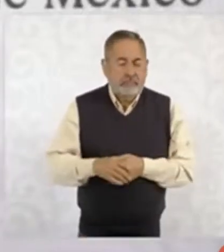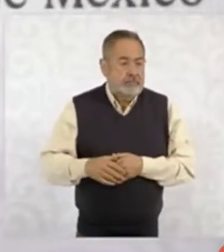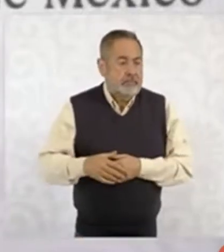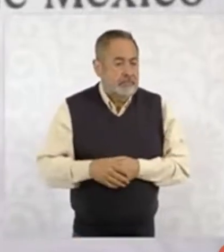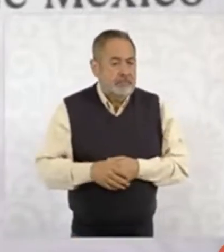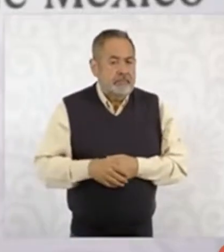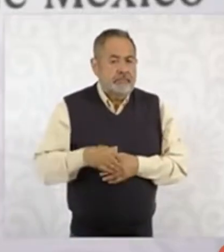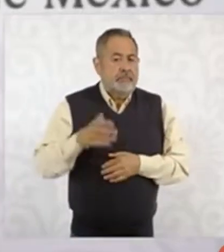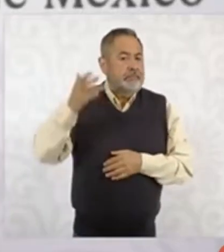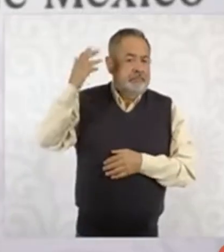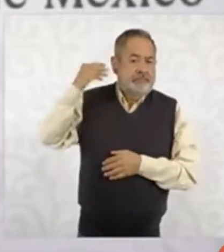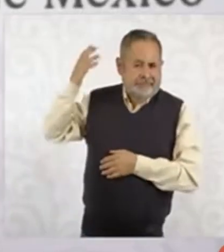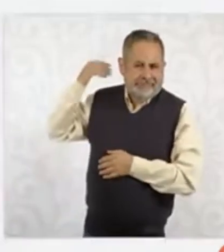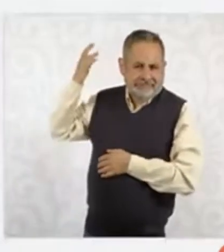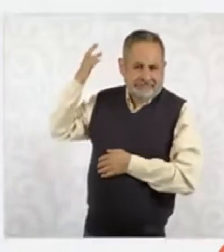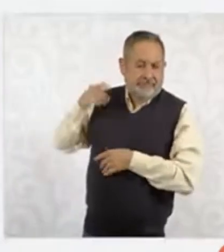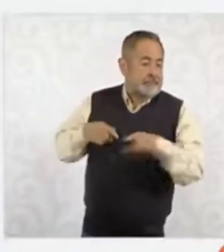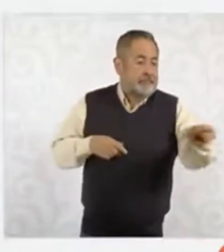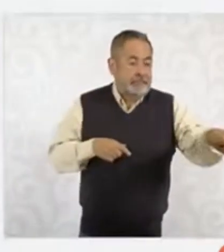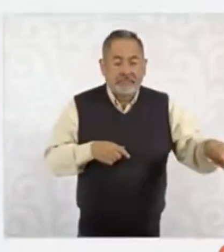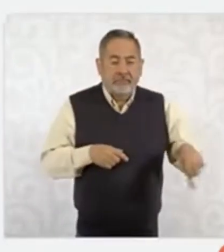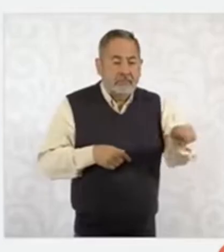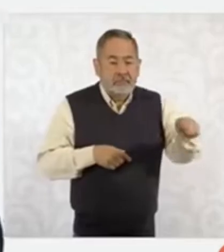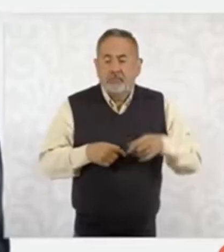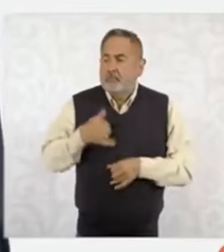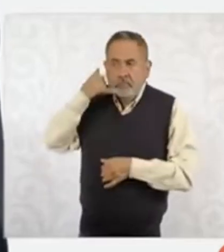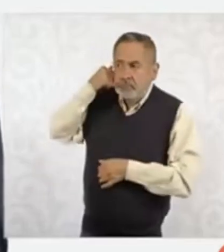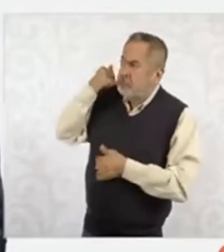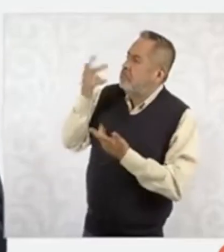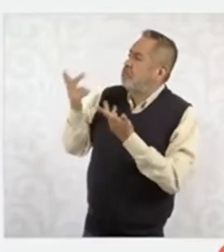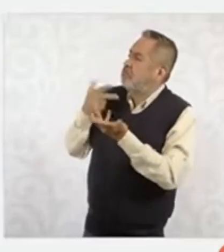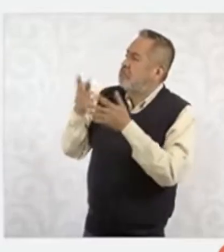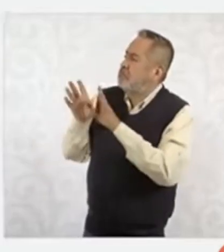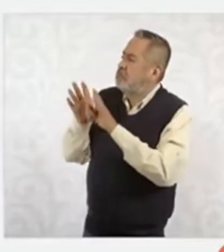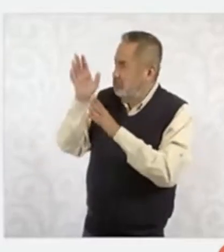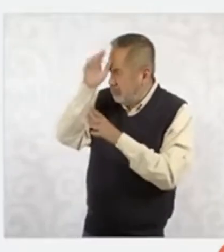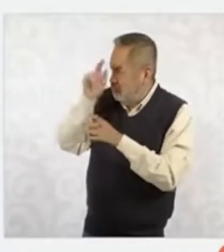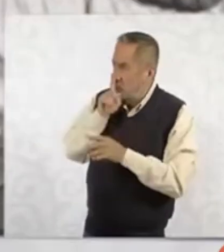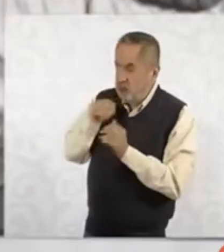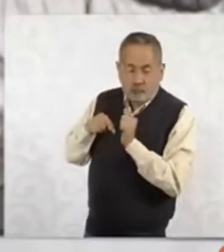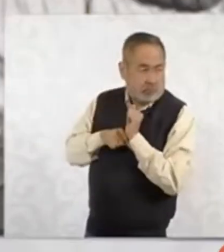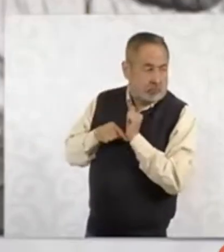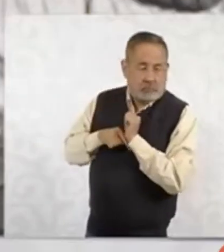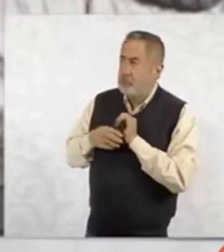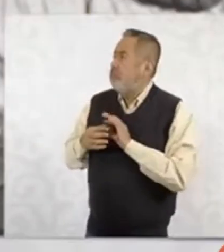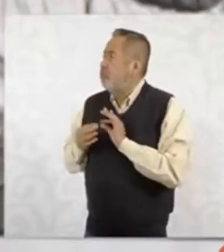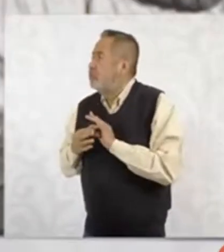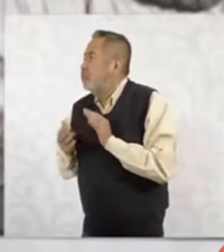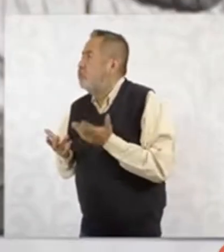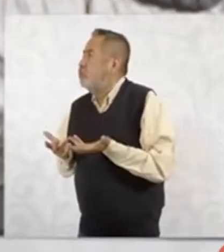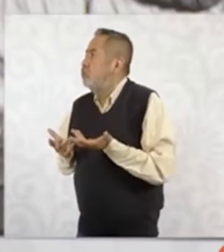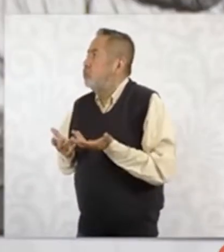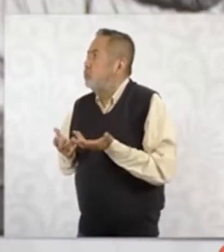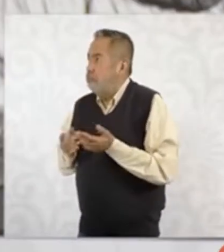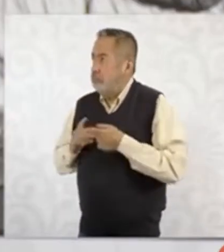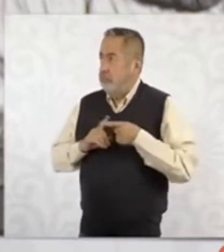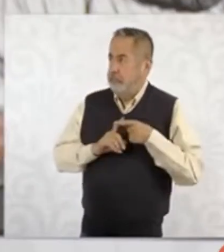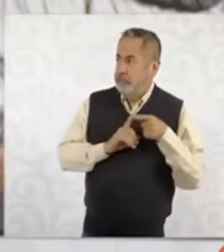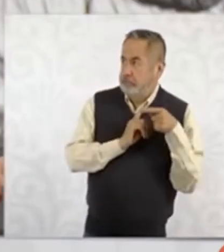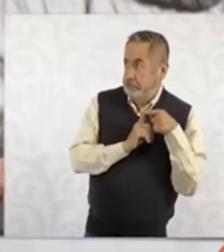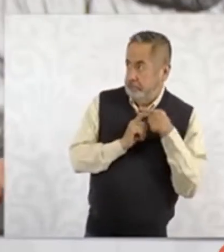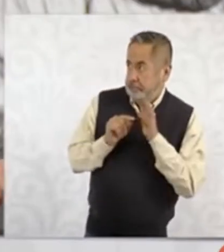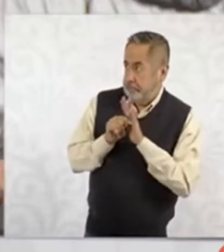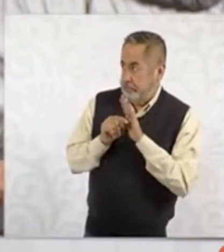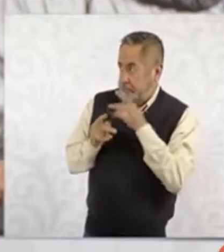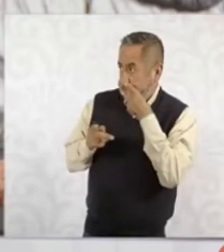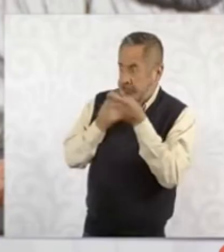presidenta, a hablar con el presidente y ponerse de acuerdo en lo oscurito sobre qué canonjías vamos a tener a cambio de